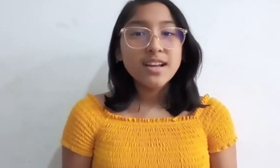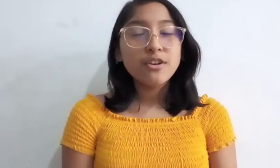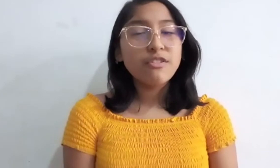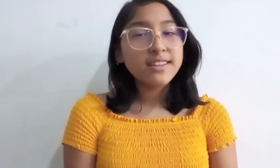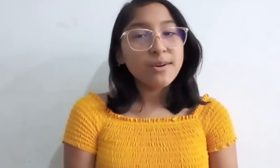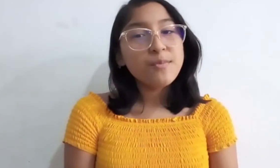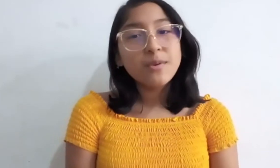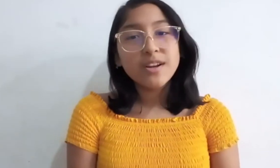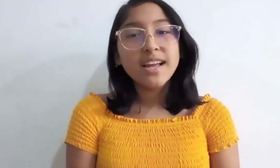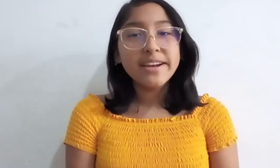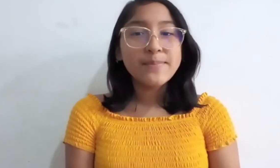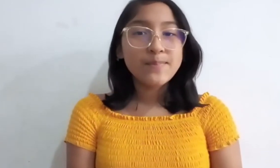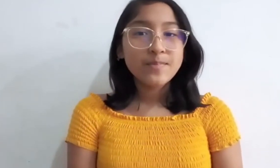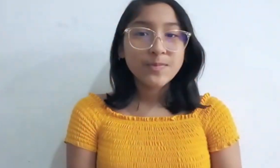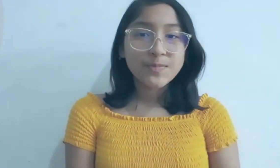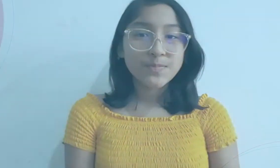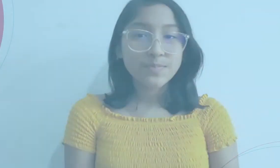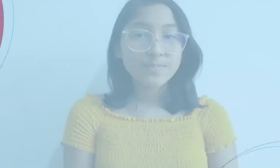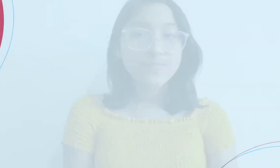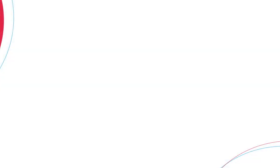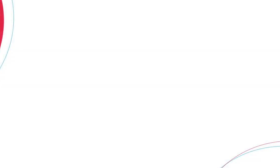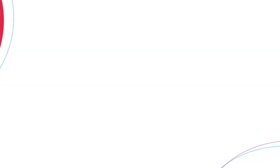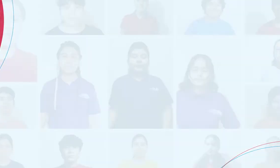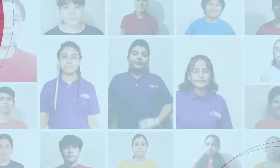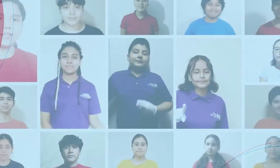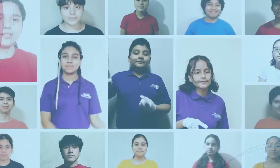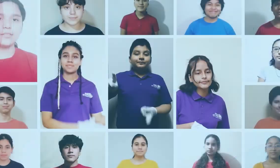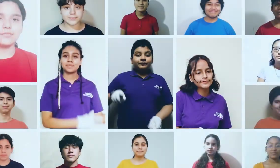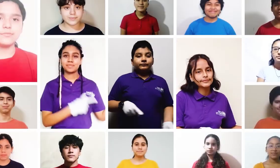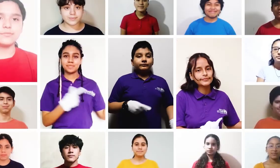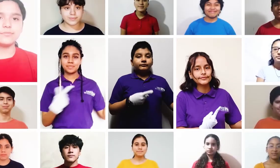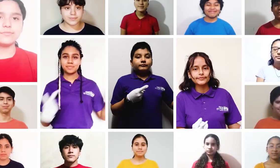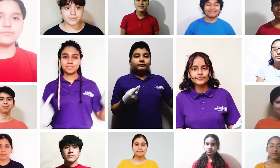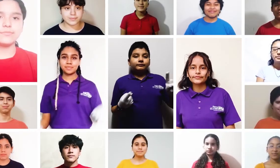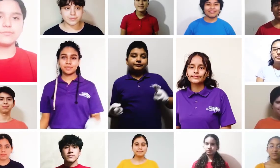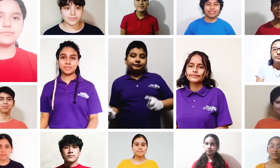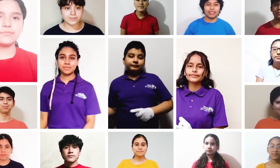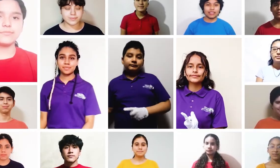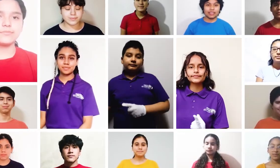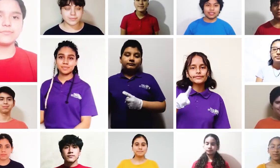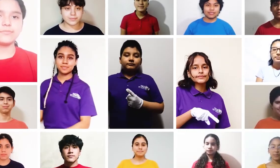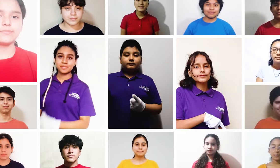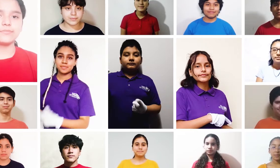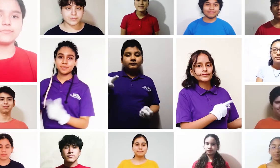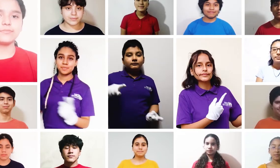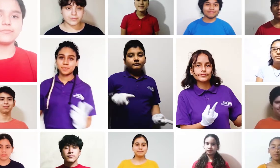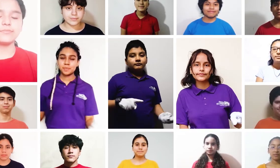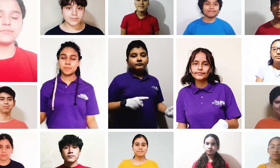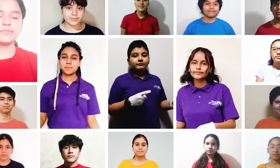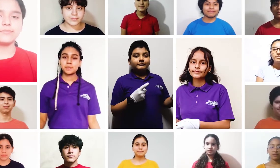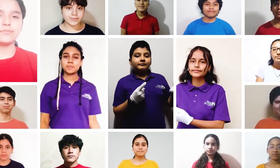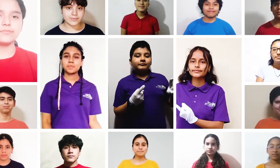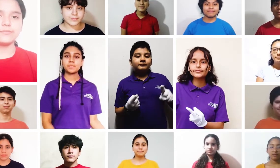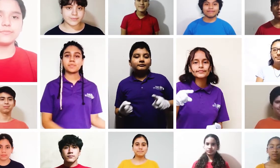rápidas nos faltaba un poco el aire.